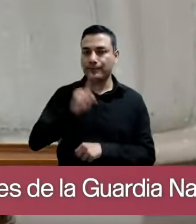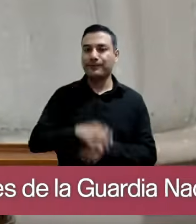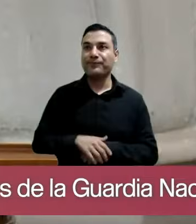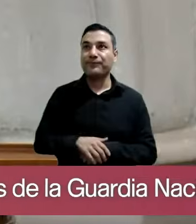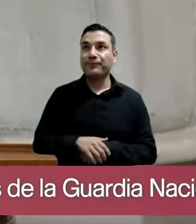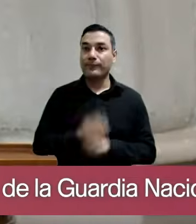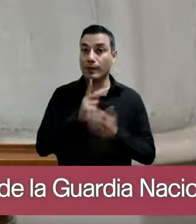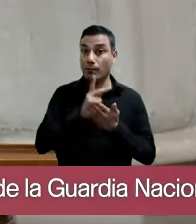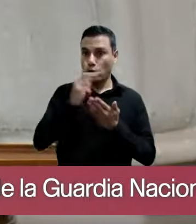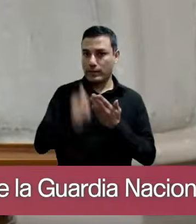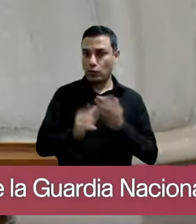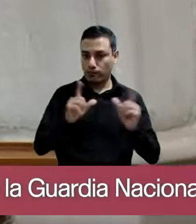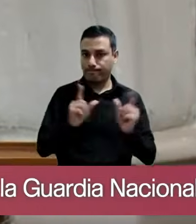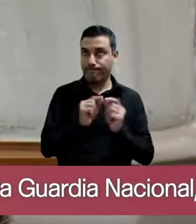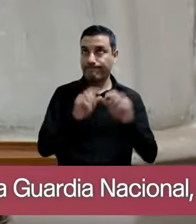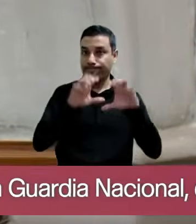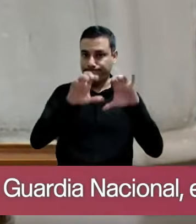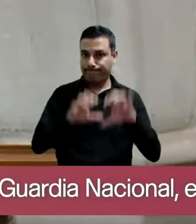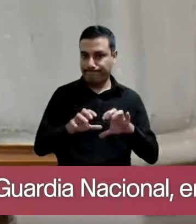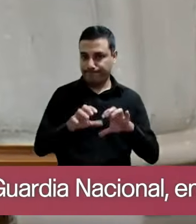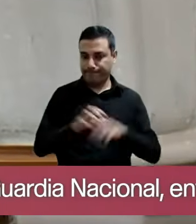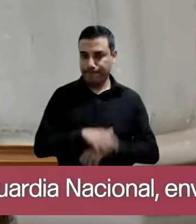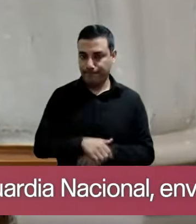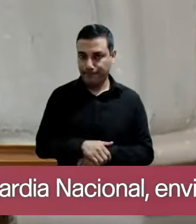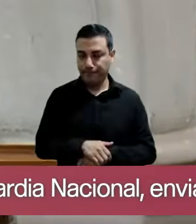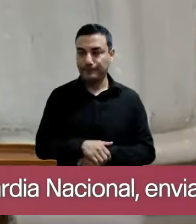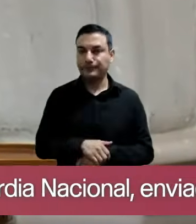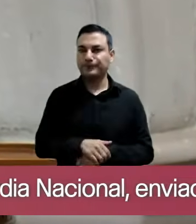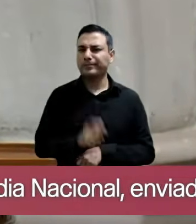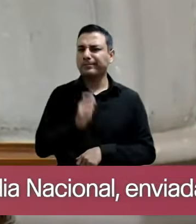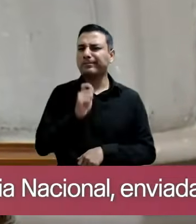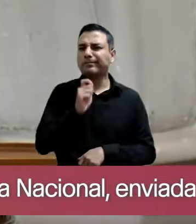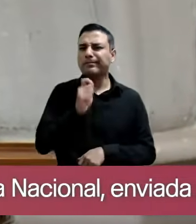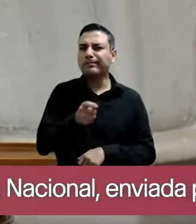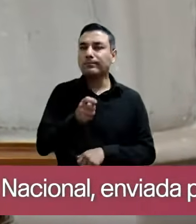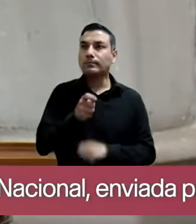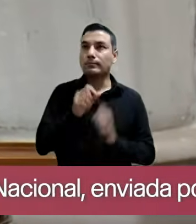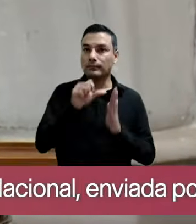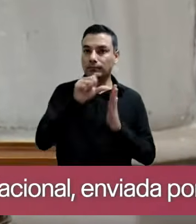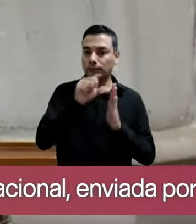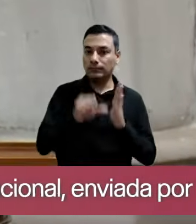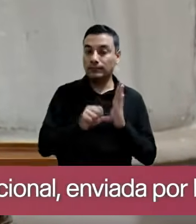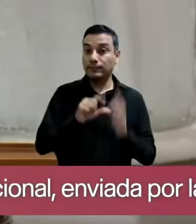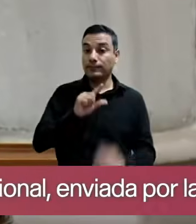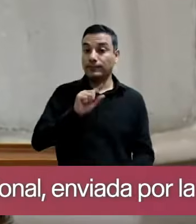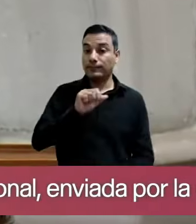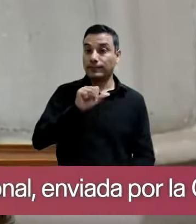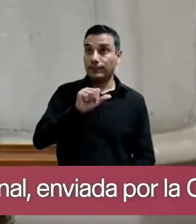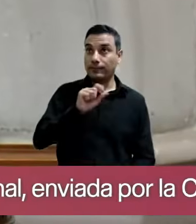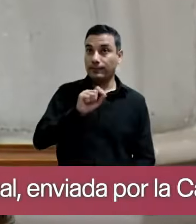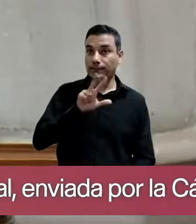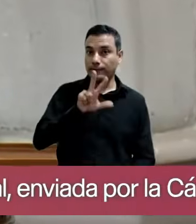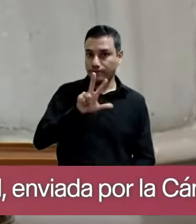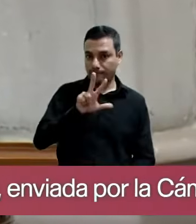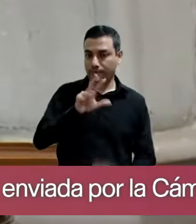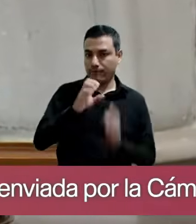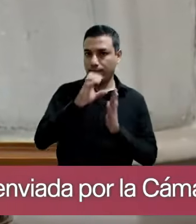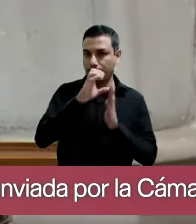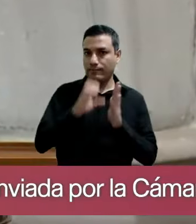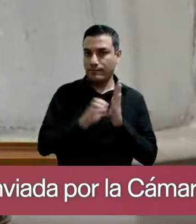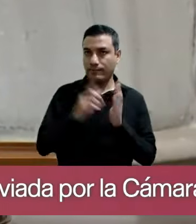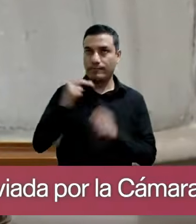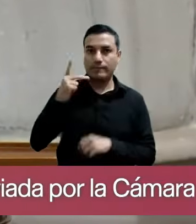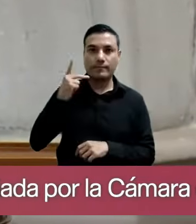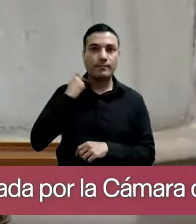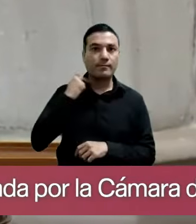Minuta proyecto de decreto, por el que se reforman los artículos 76 y 78 de la Constitución